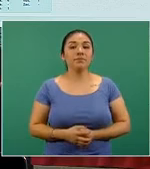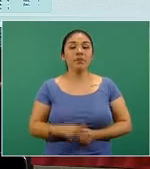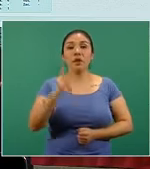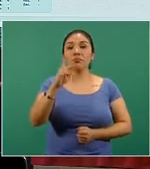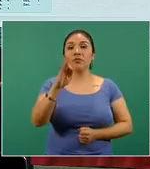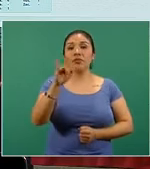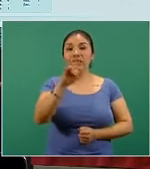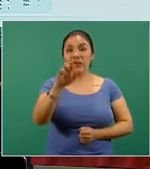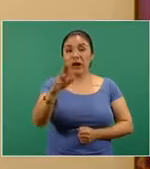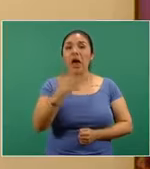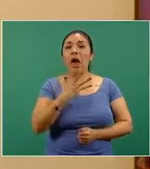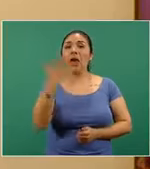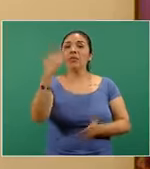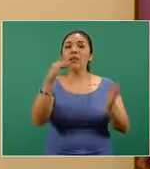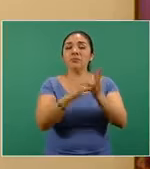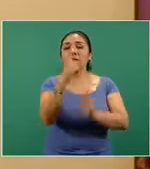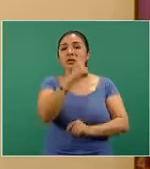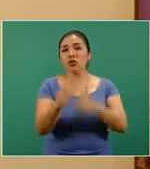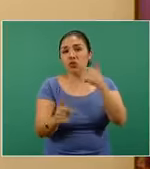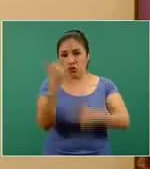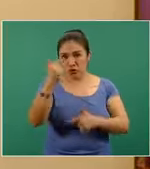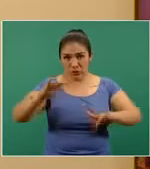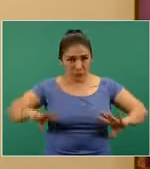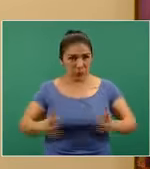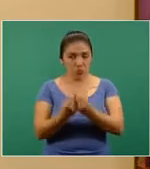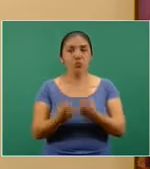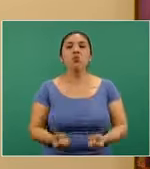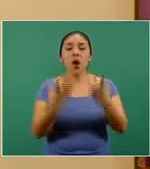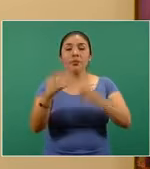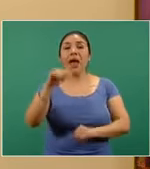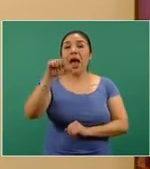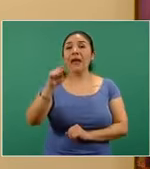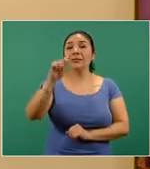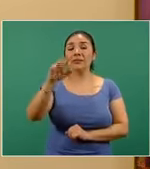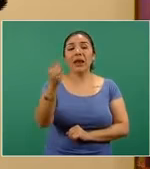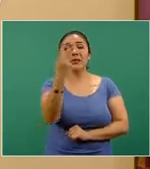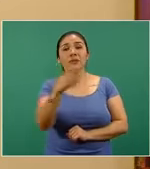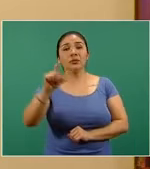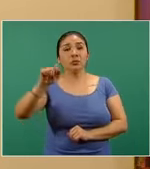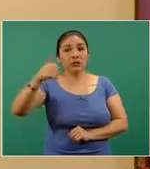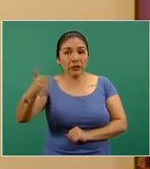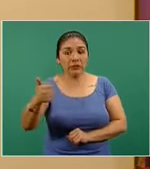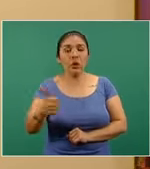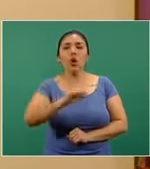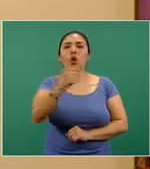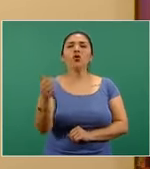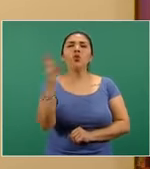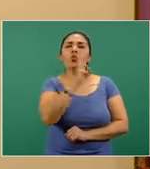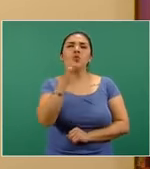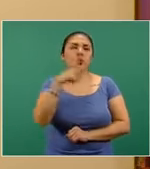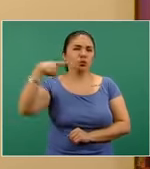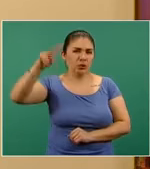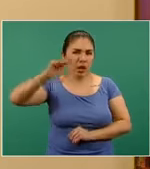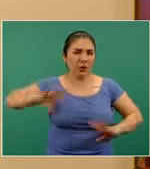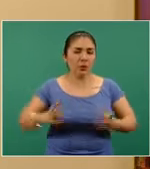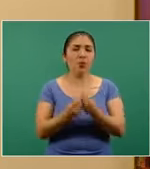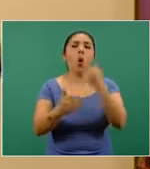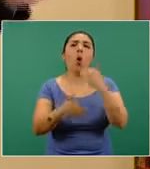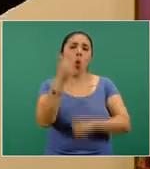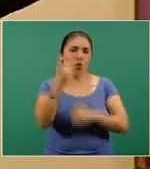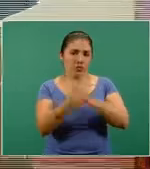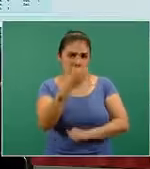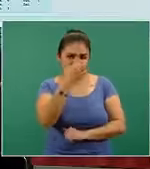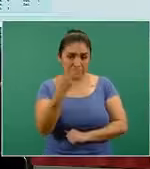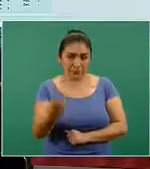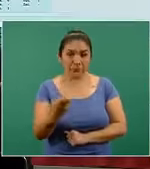Pfizer-BioNTech con 10.112, esto de los totales, AstraZeneca 326 y Sputnik V con 11. Así